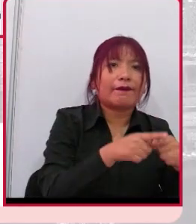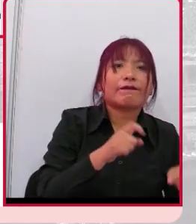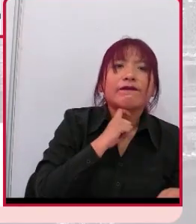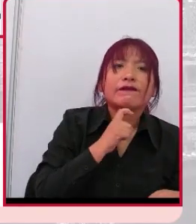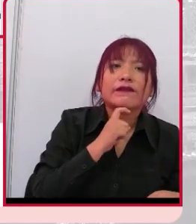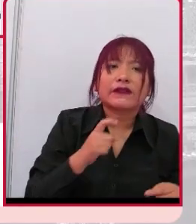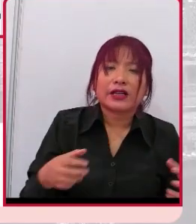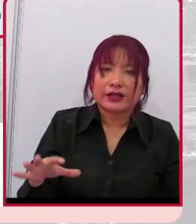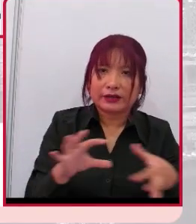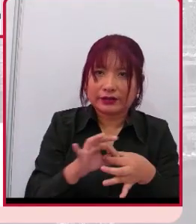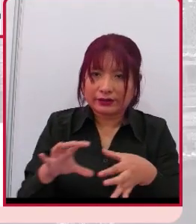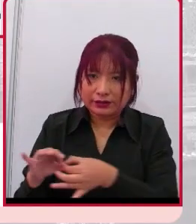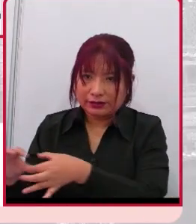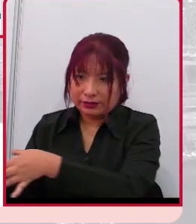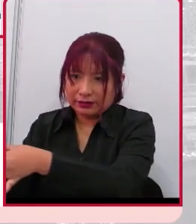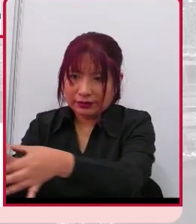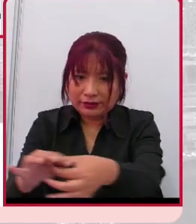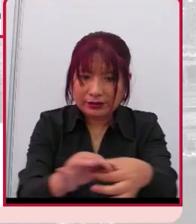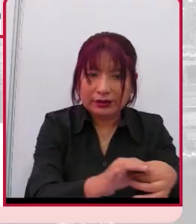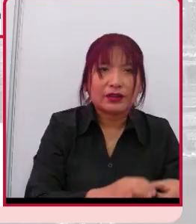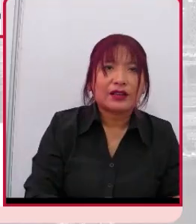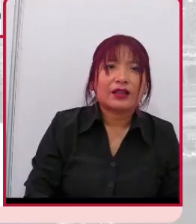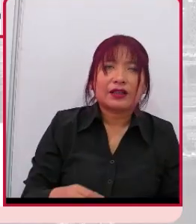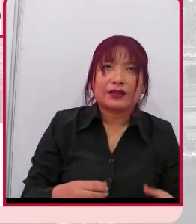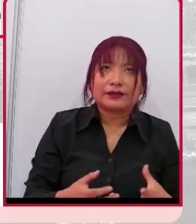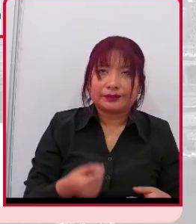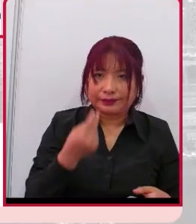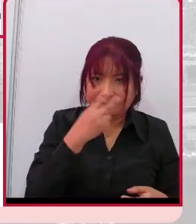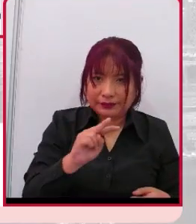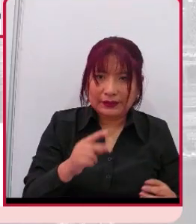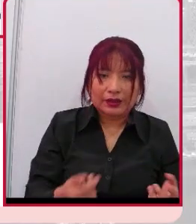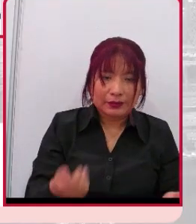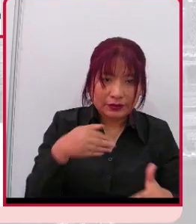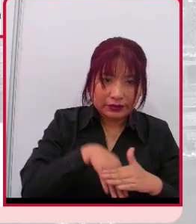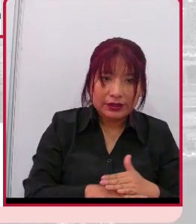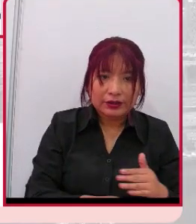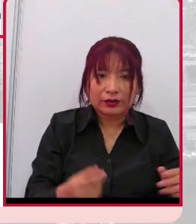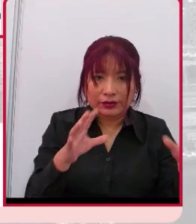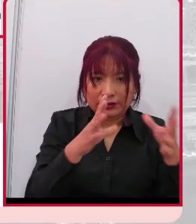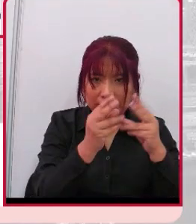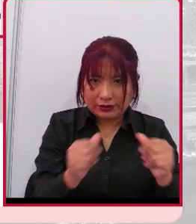benzometotiazoles, tiofosfato y tiofosfatos, en fin.